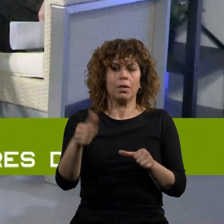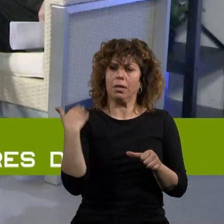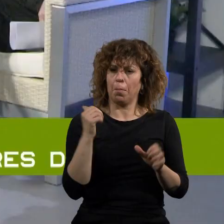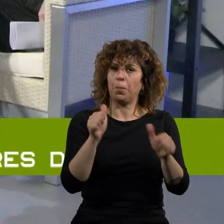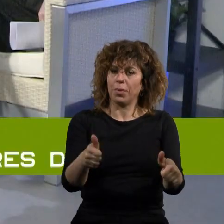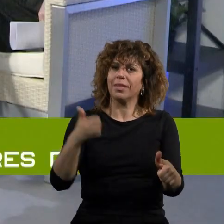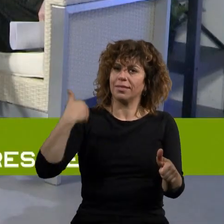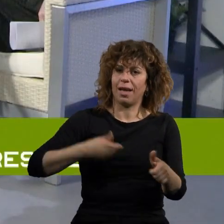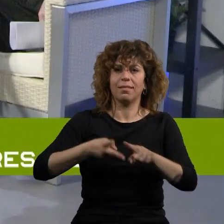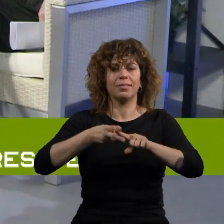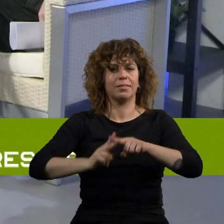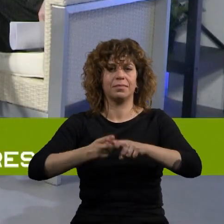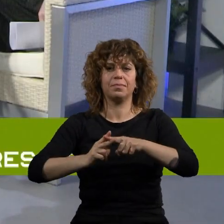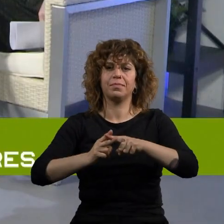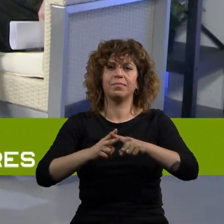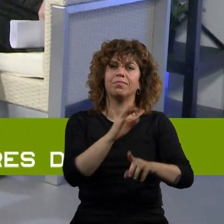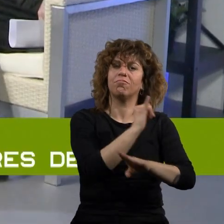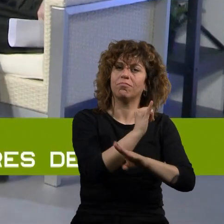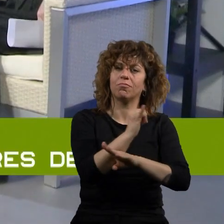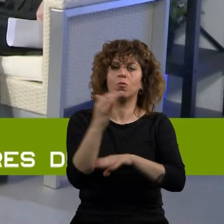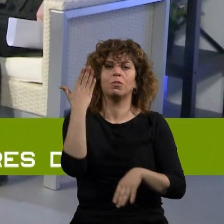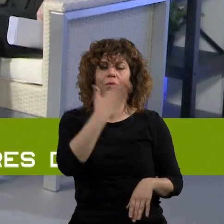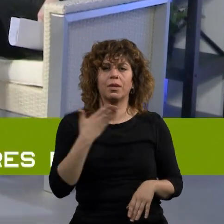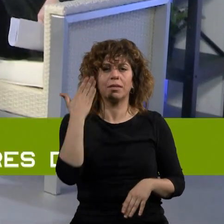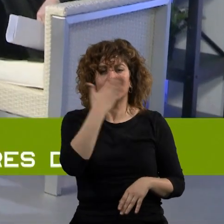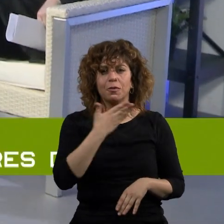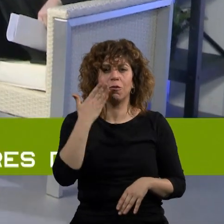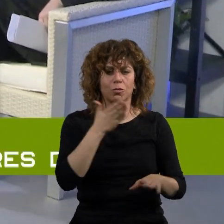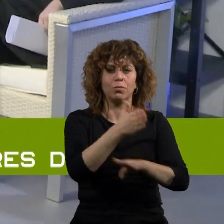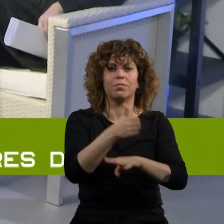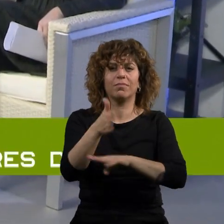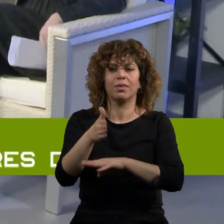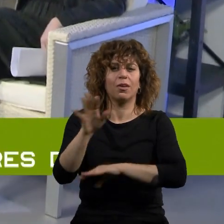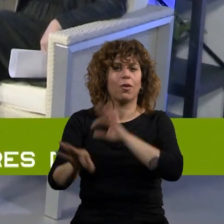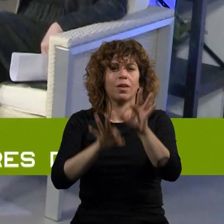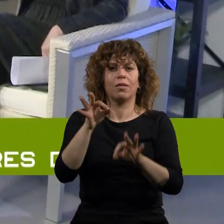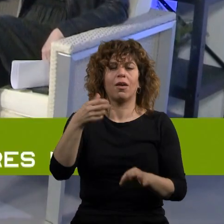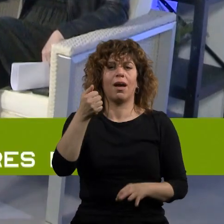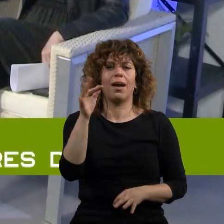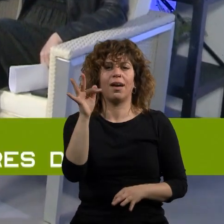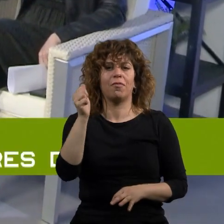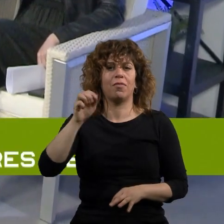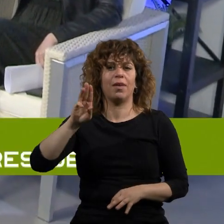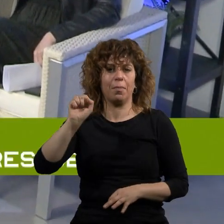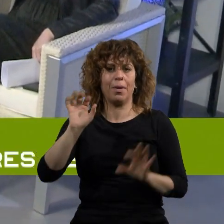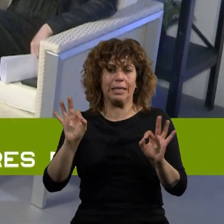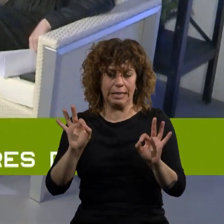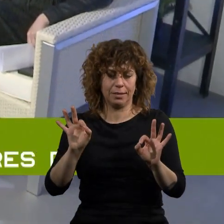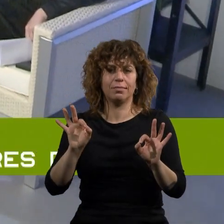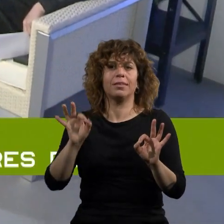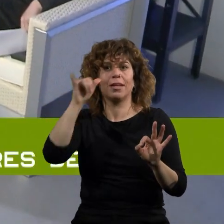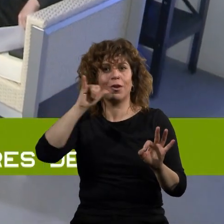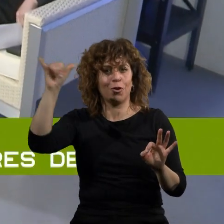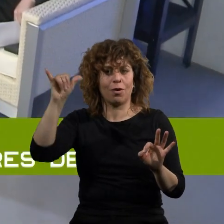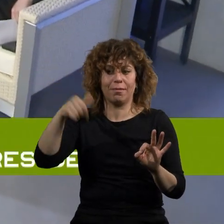empezado a hacer talleres en institutos y en colegios. Todo esto, bueno, lo organizó a través de la FAPA, la Asociación de las AMPAs de La Rioja, que desde aquí